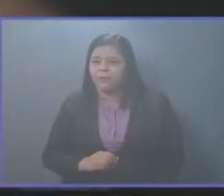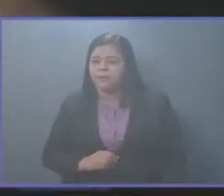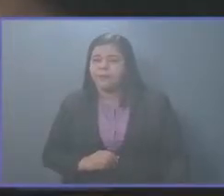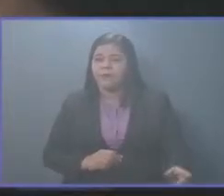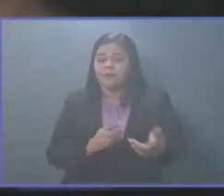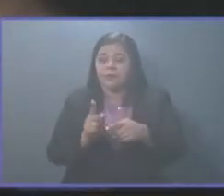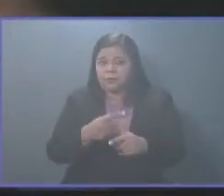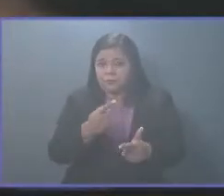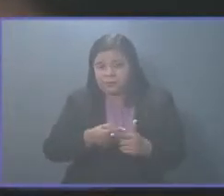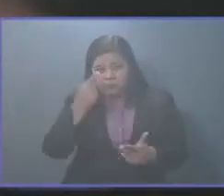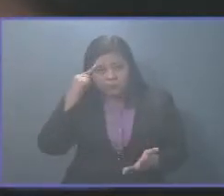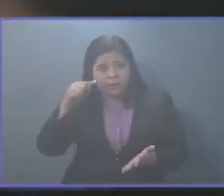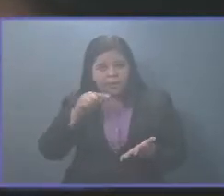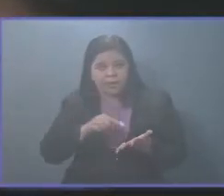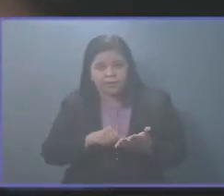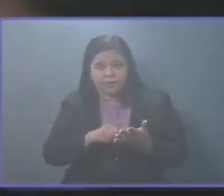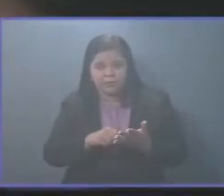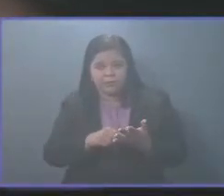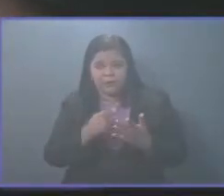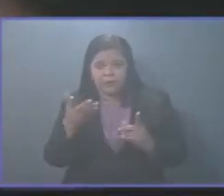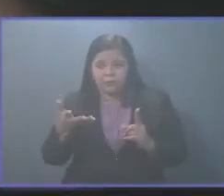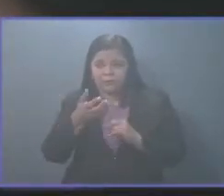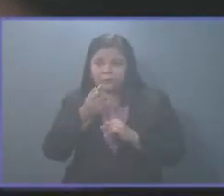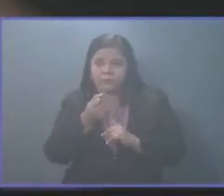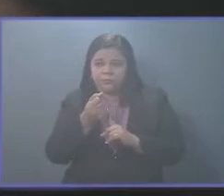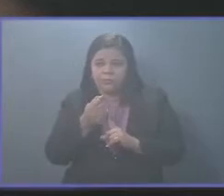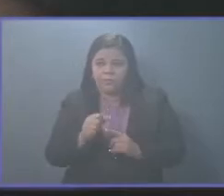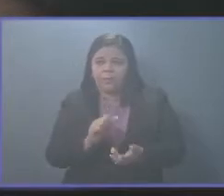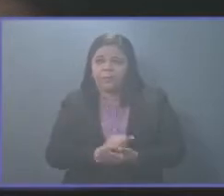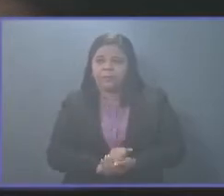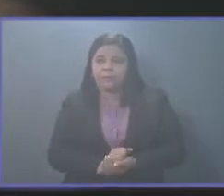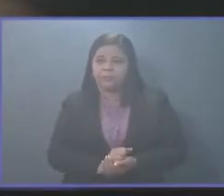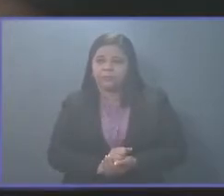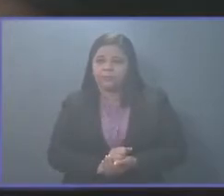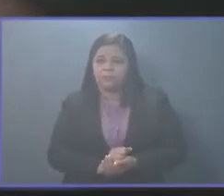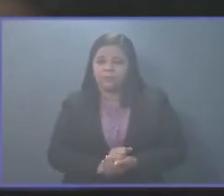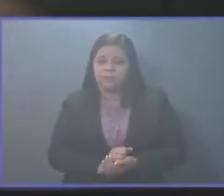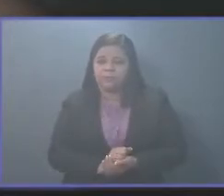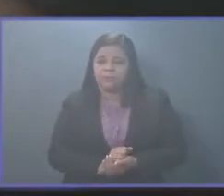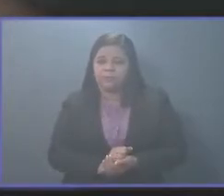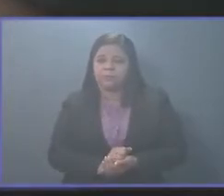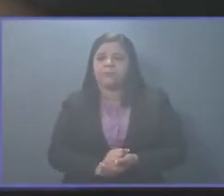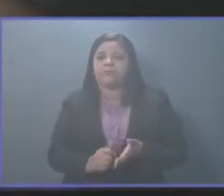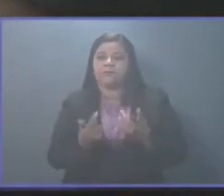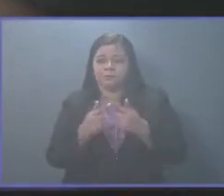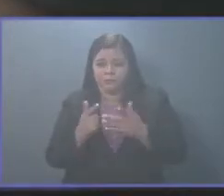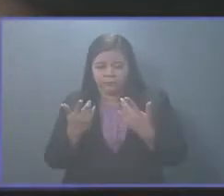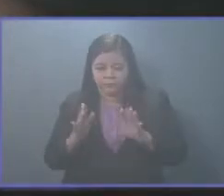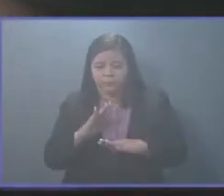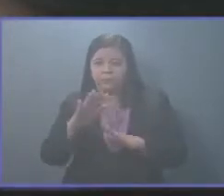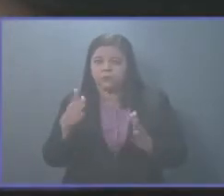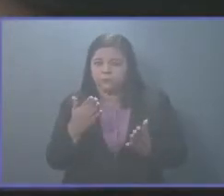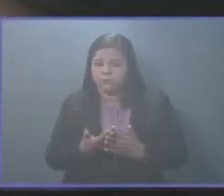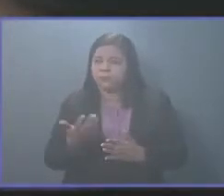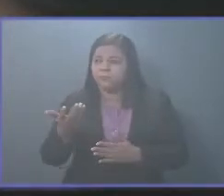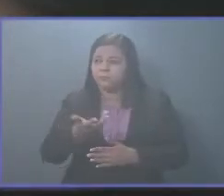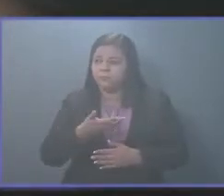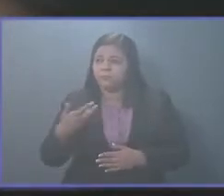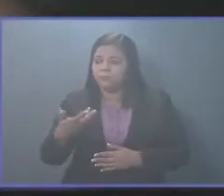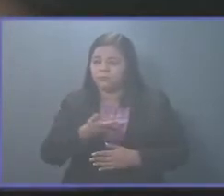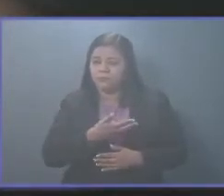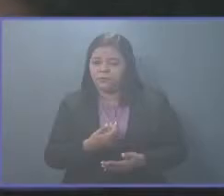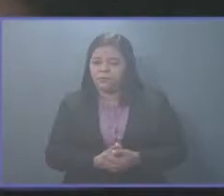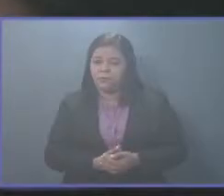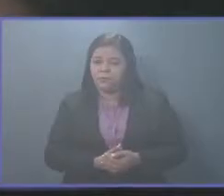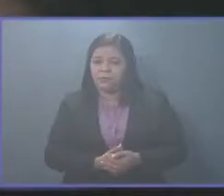Salud y 30 millones para un hospital que no existe, en lo que